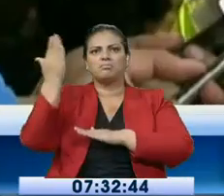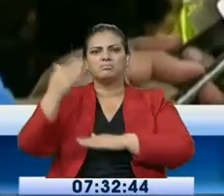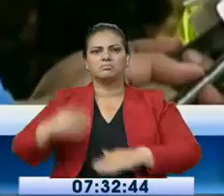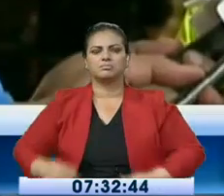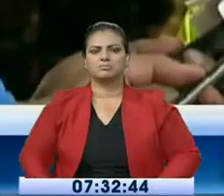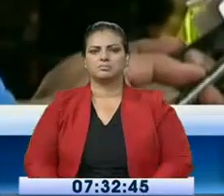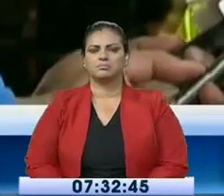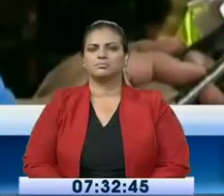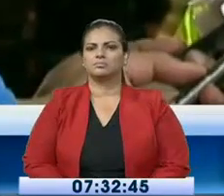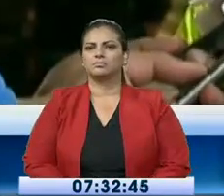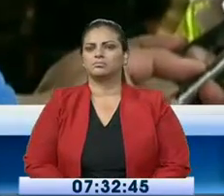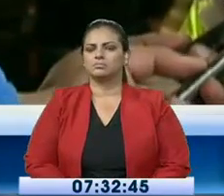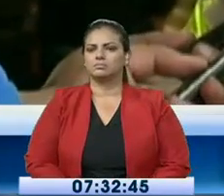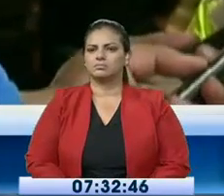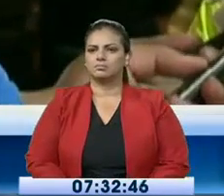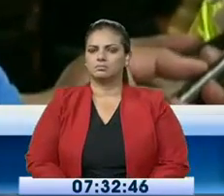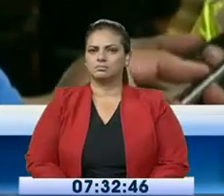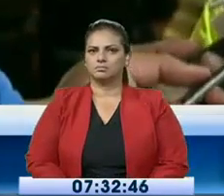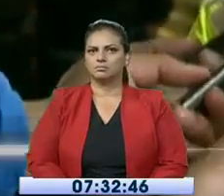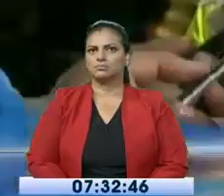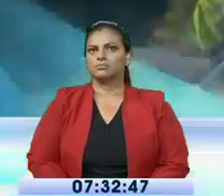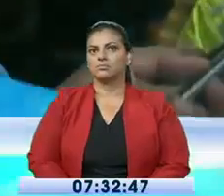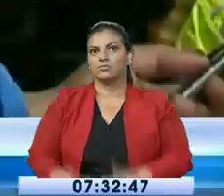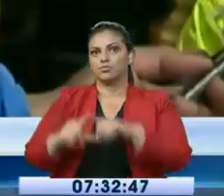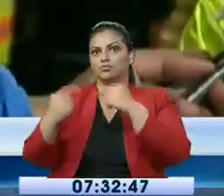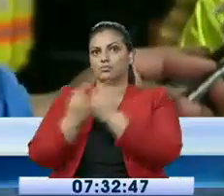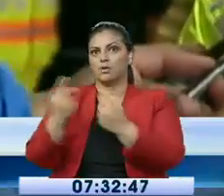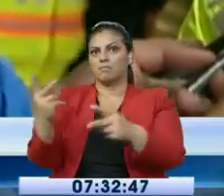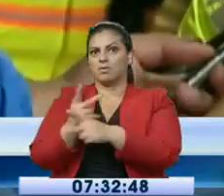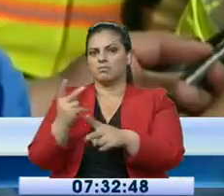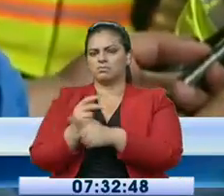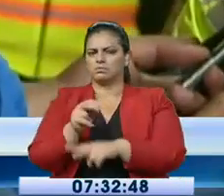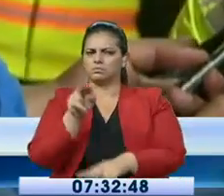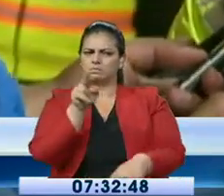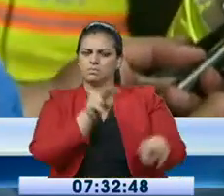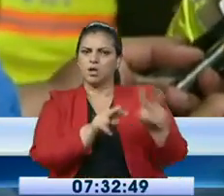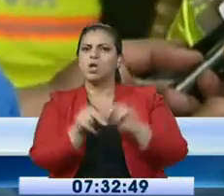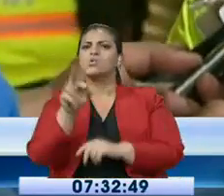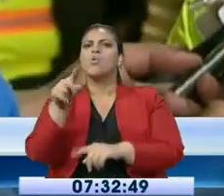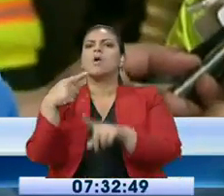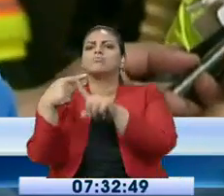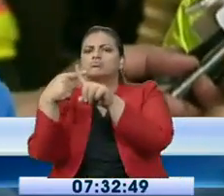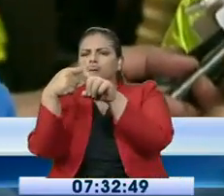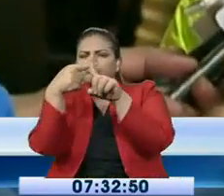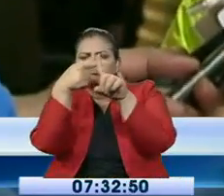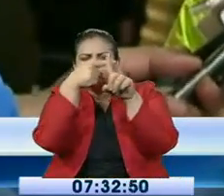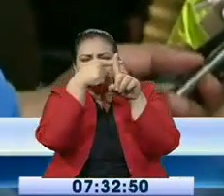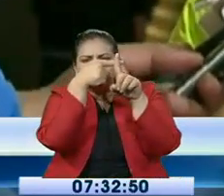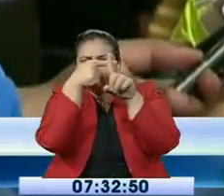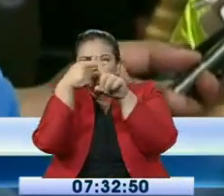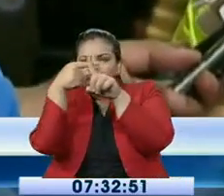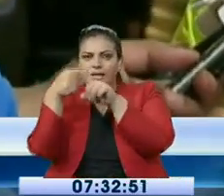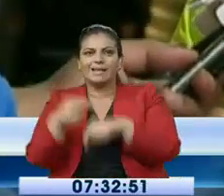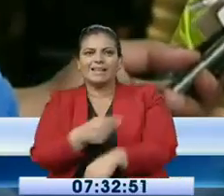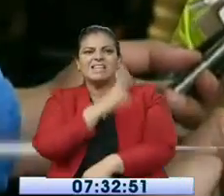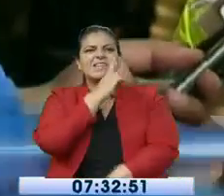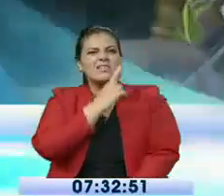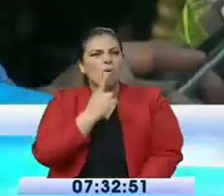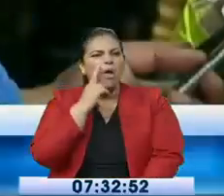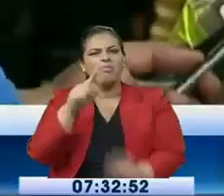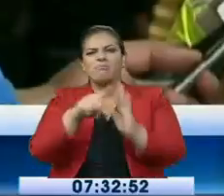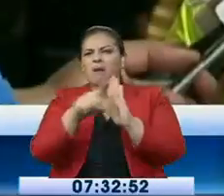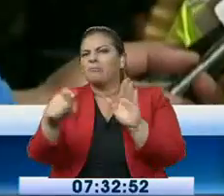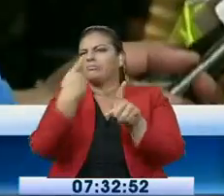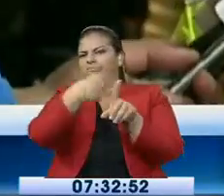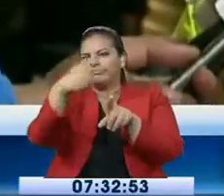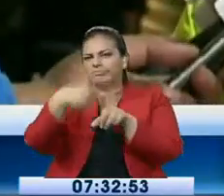Se identificaban a los locales comerciales o los restaurantes, ingresaban para ver qué cantidad de personas estaban y luego otros realizaban